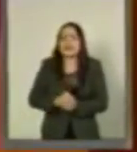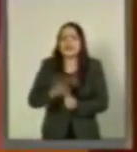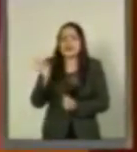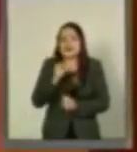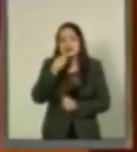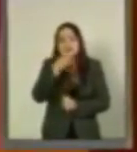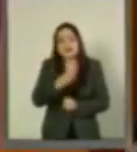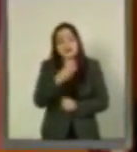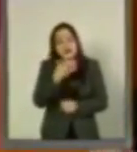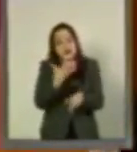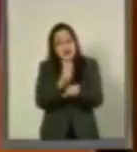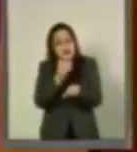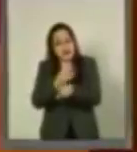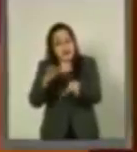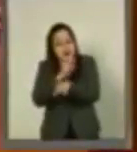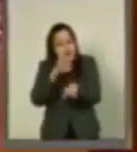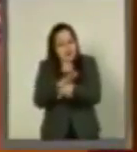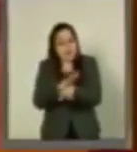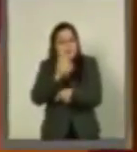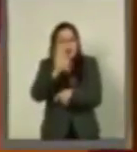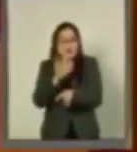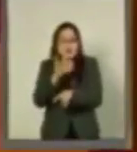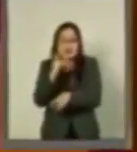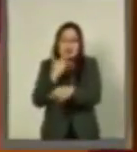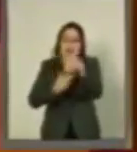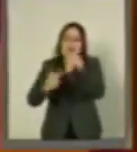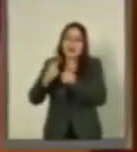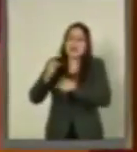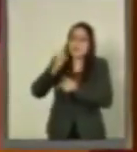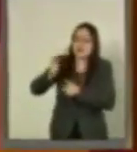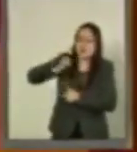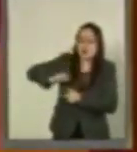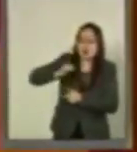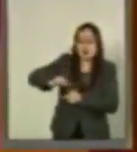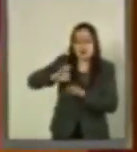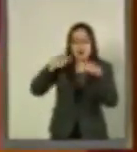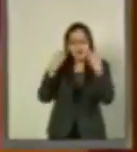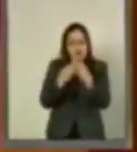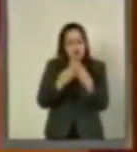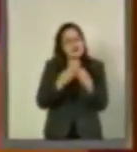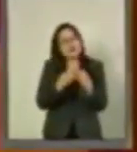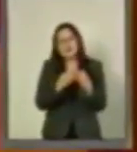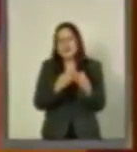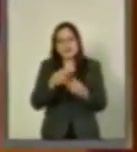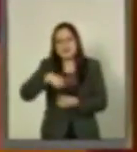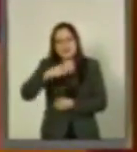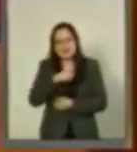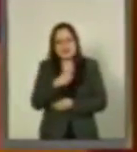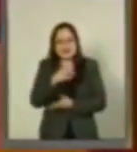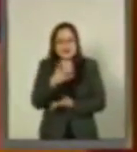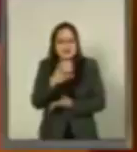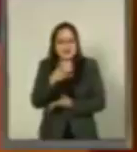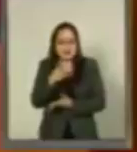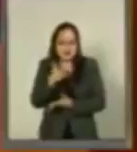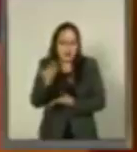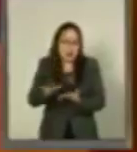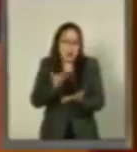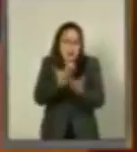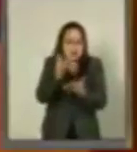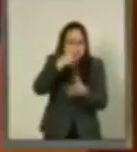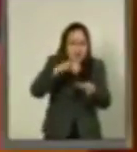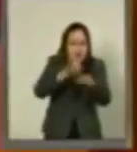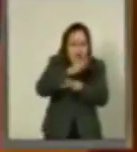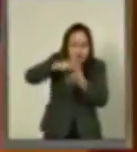que se modifique y es tanto como regresar al antiguo sistema, y nosotros por supuesto no hemos presentado ningún tipo de modificación